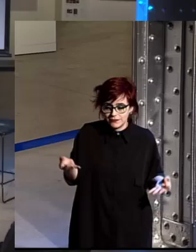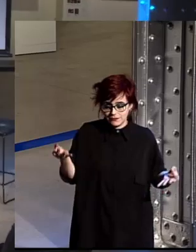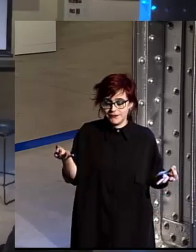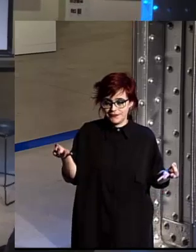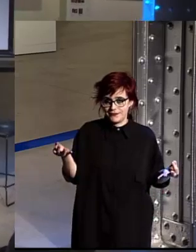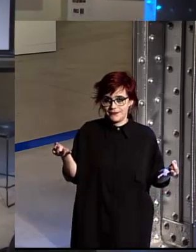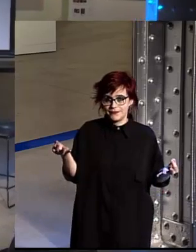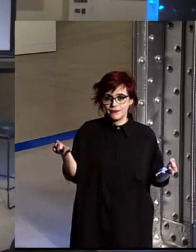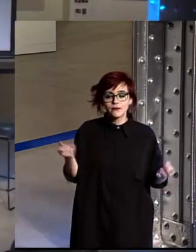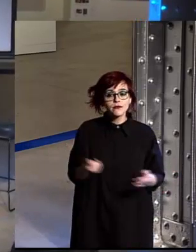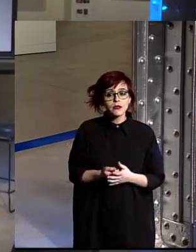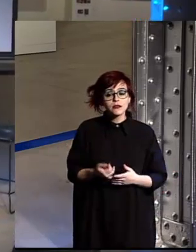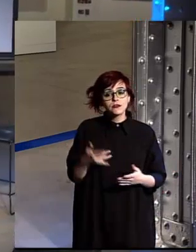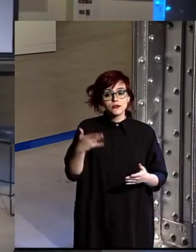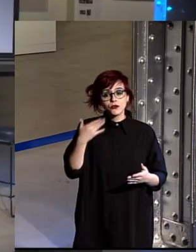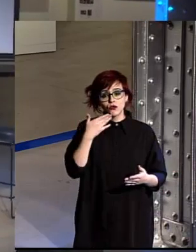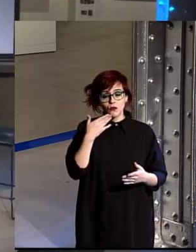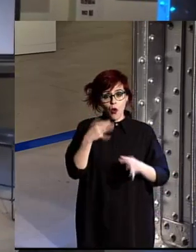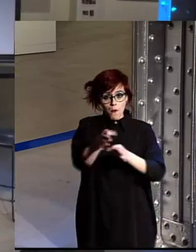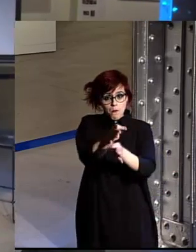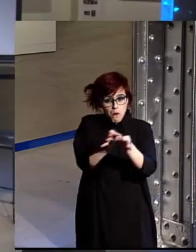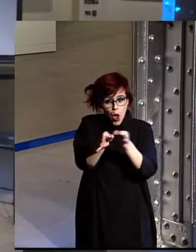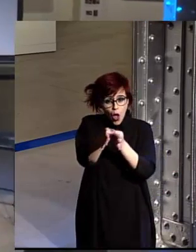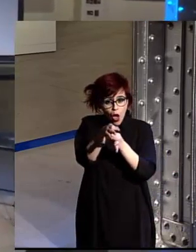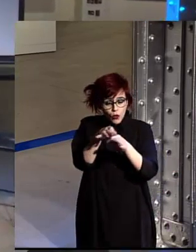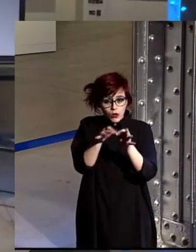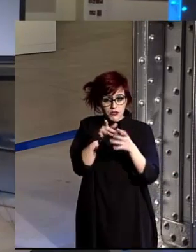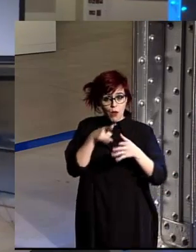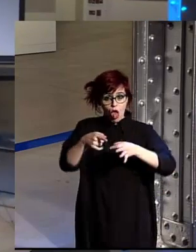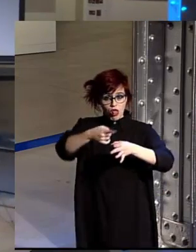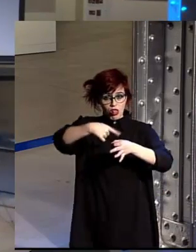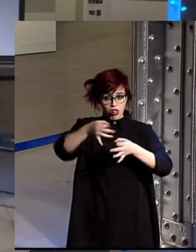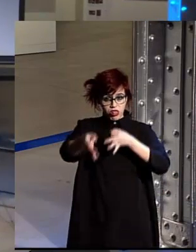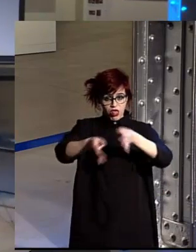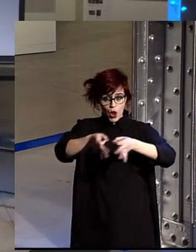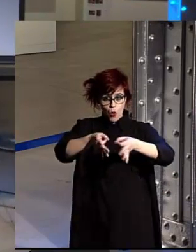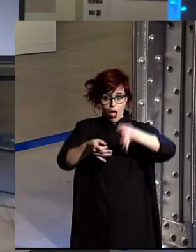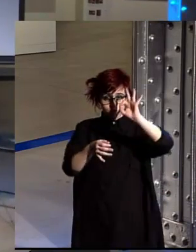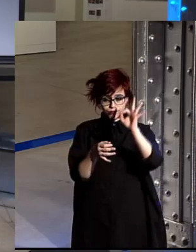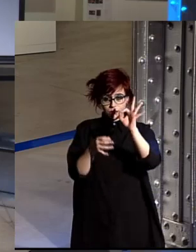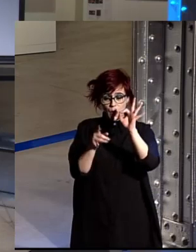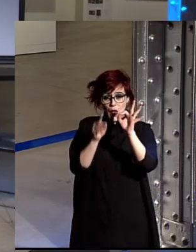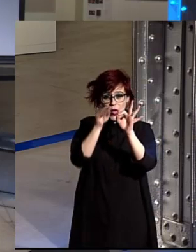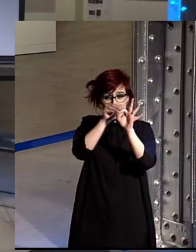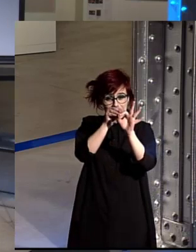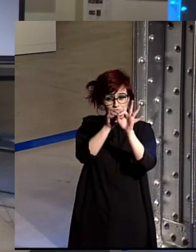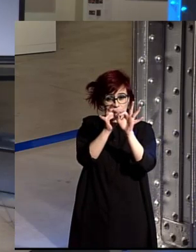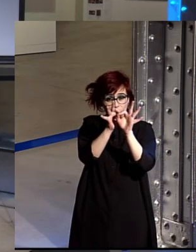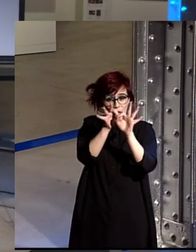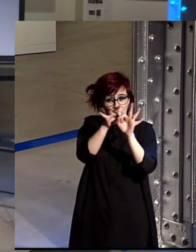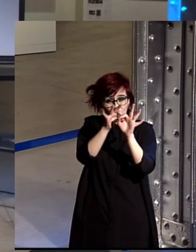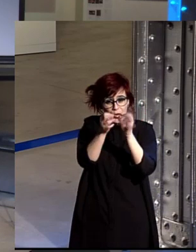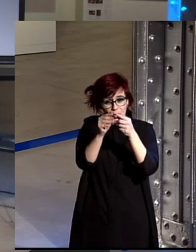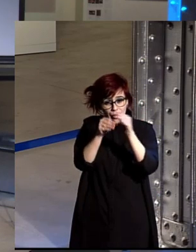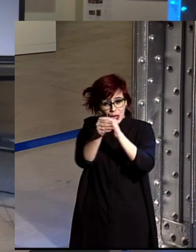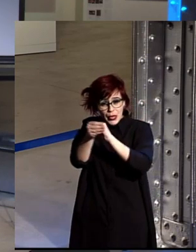son básicamente unos agregados de moléculas que se replican dentro de una célula. Habría tantas definiciones de virus como investigadores, como